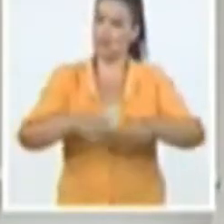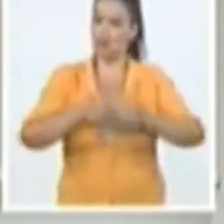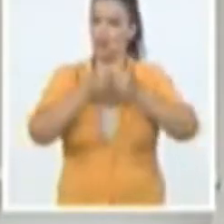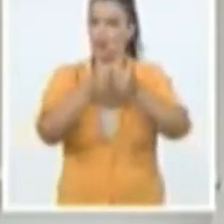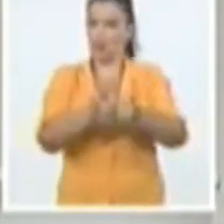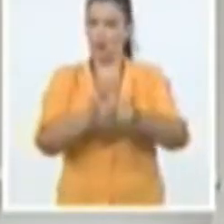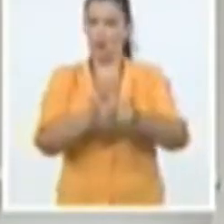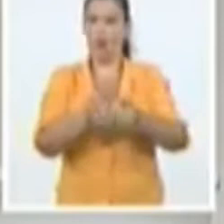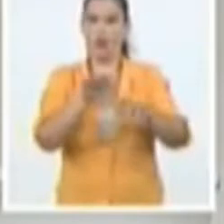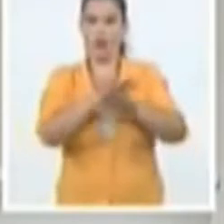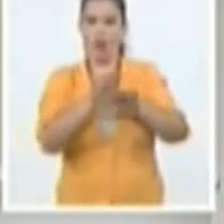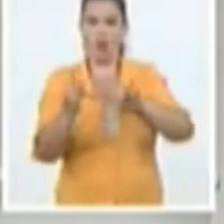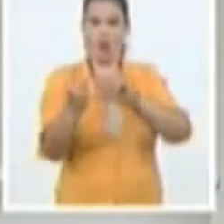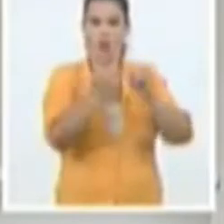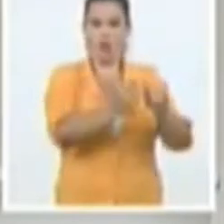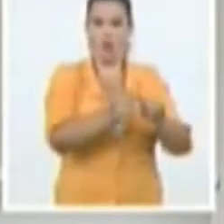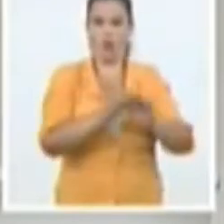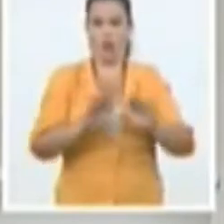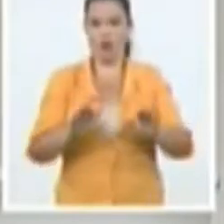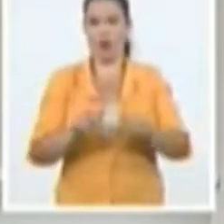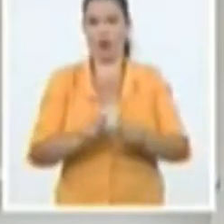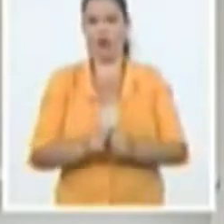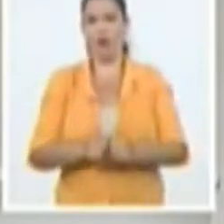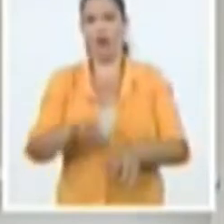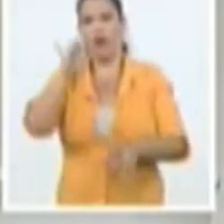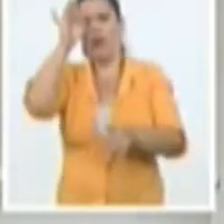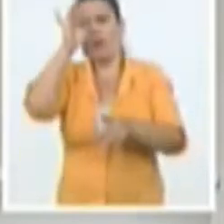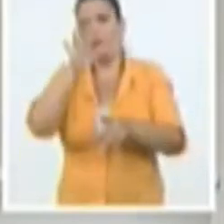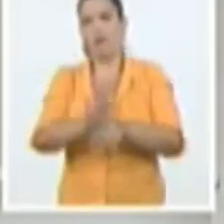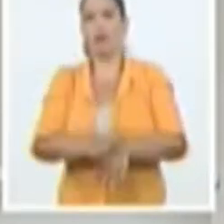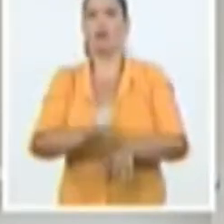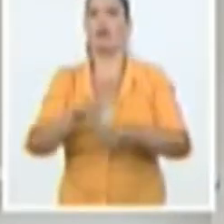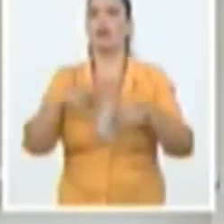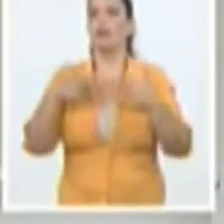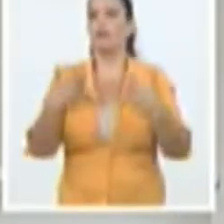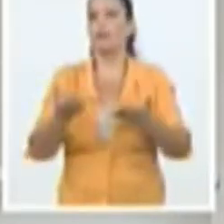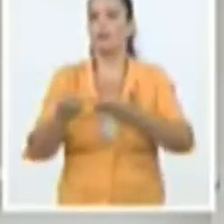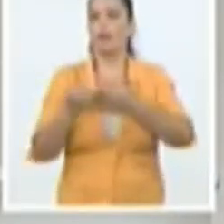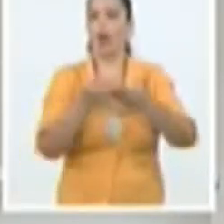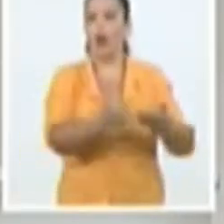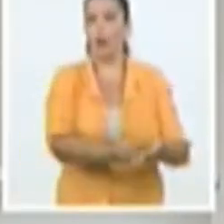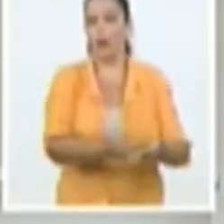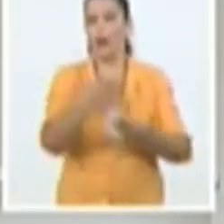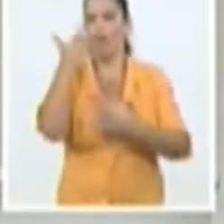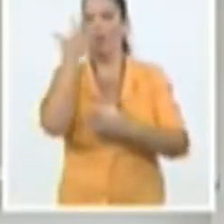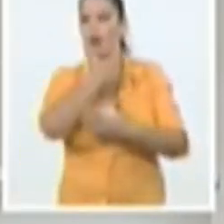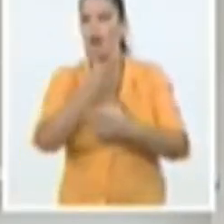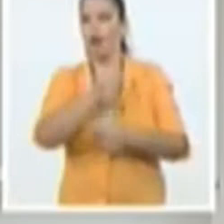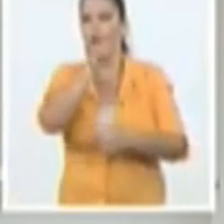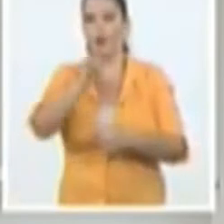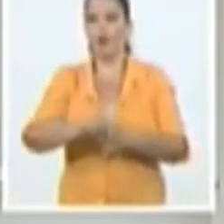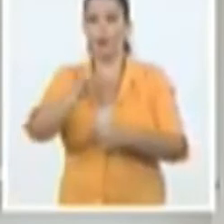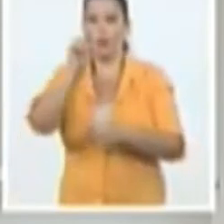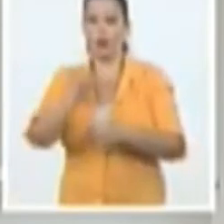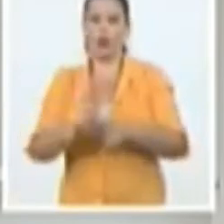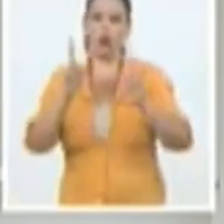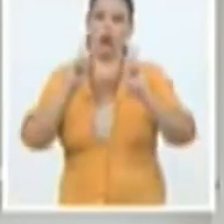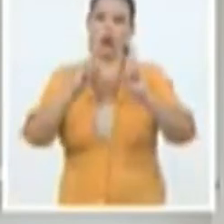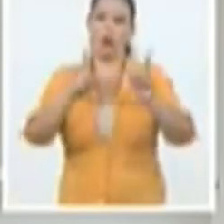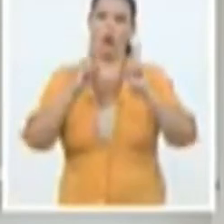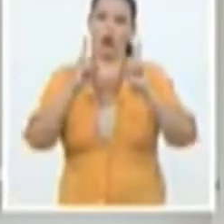apoyo público de legisladores estadounidenses, de operadores políticos y medios